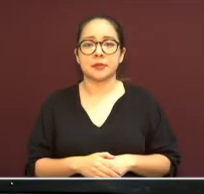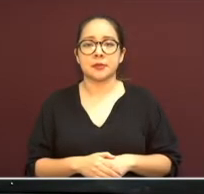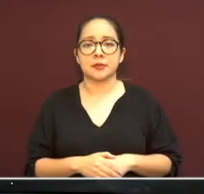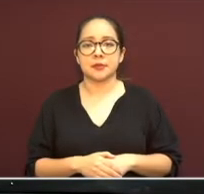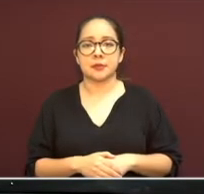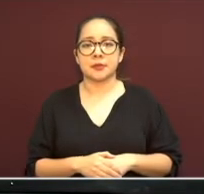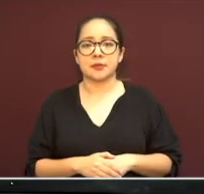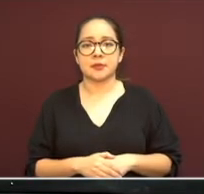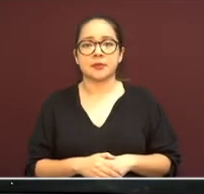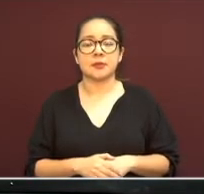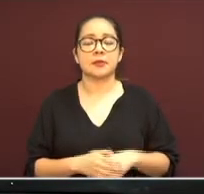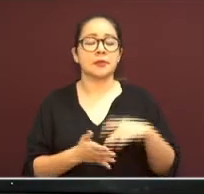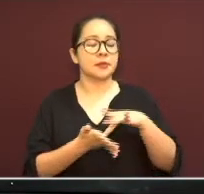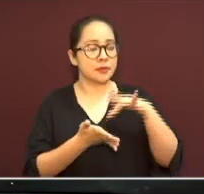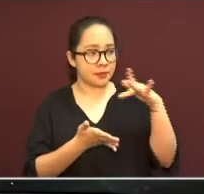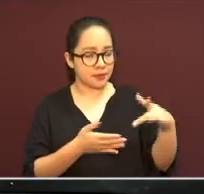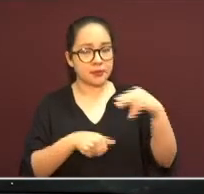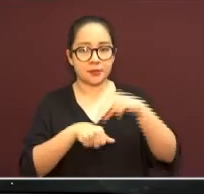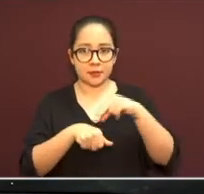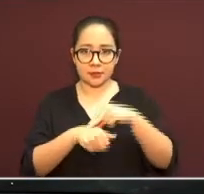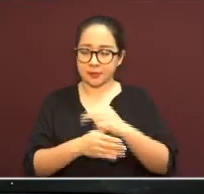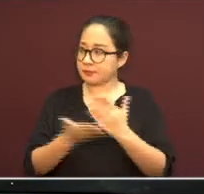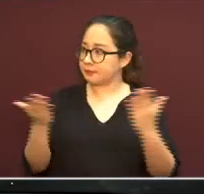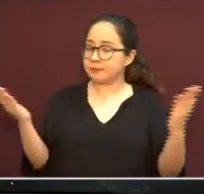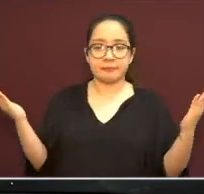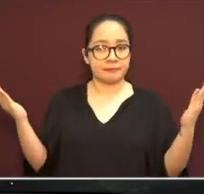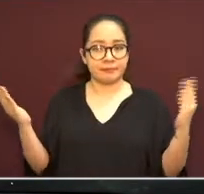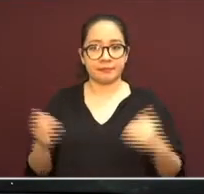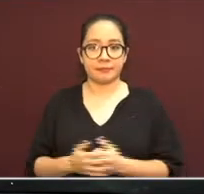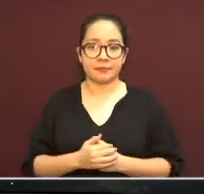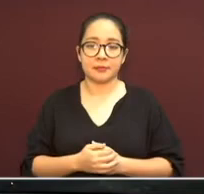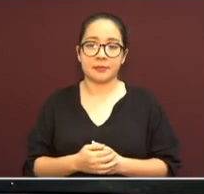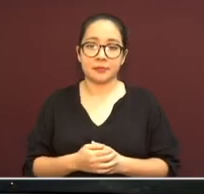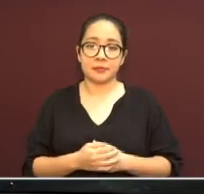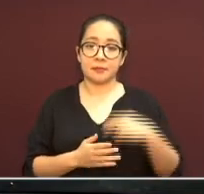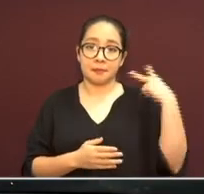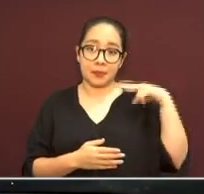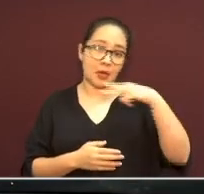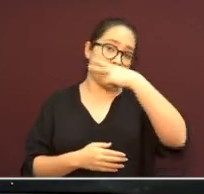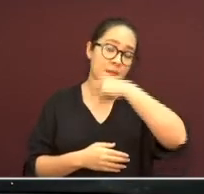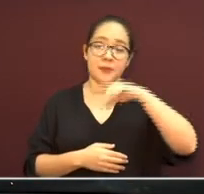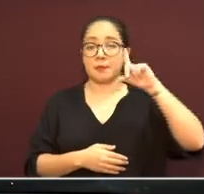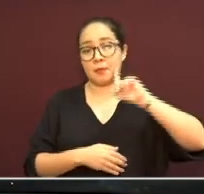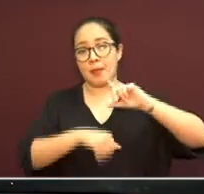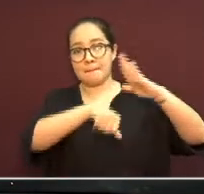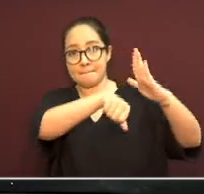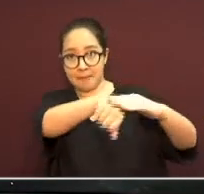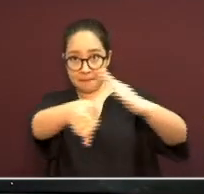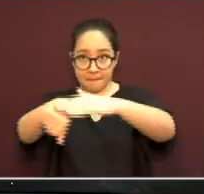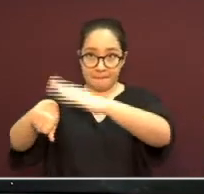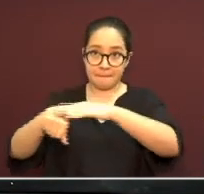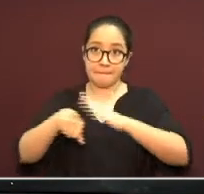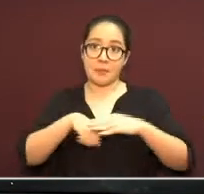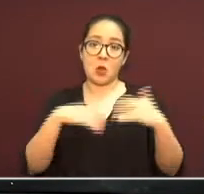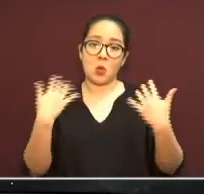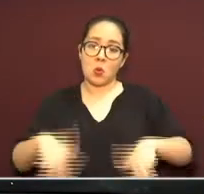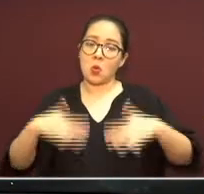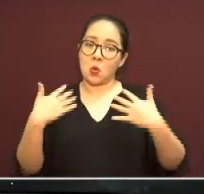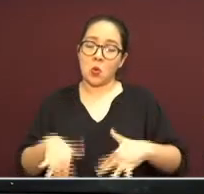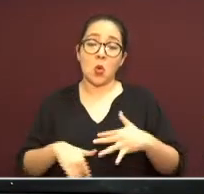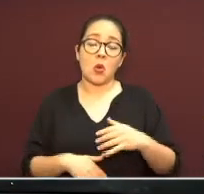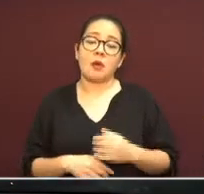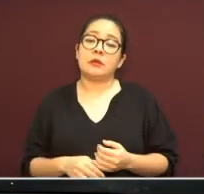gracias doctoras ciudadanas y ciudadanos es importante